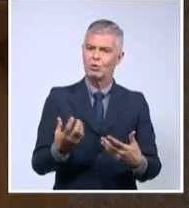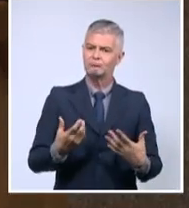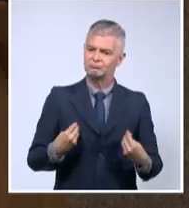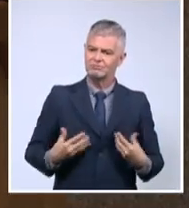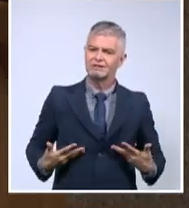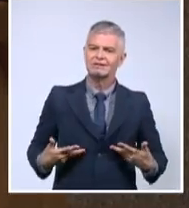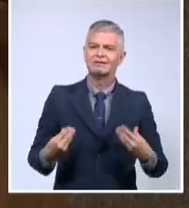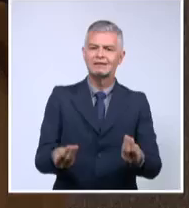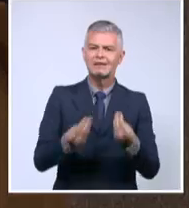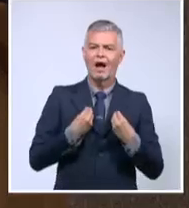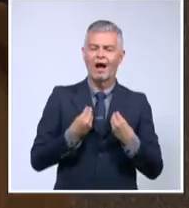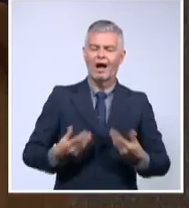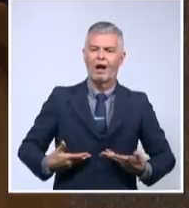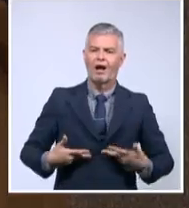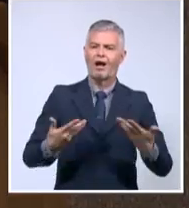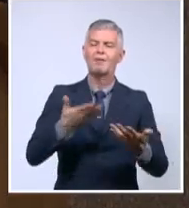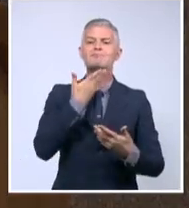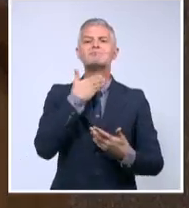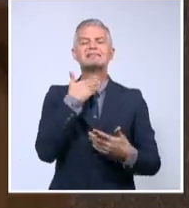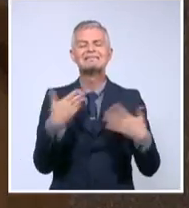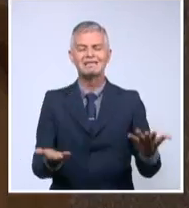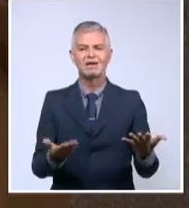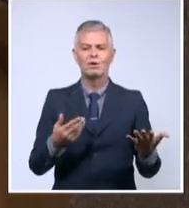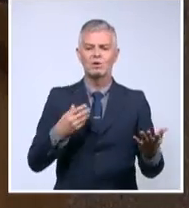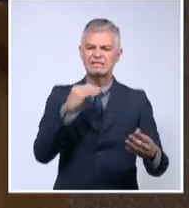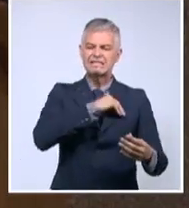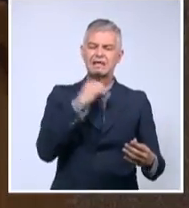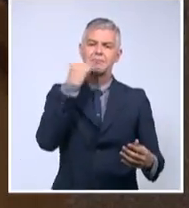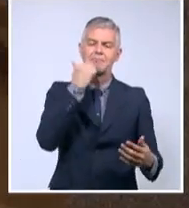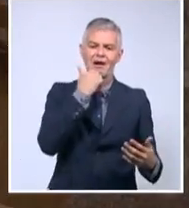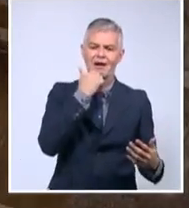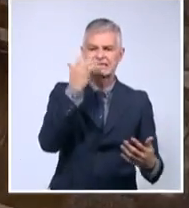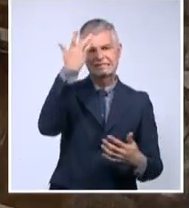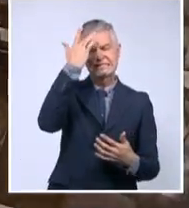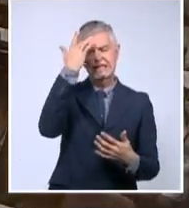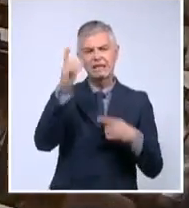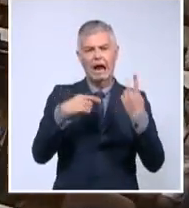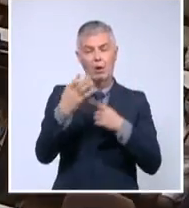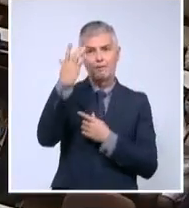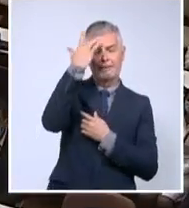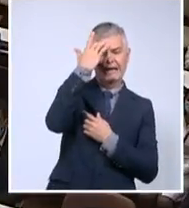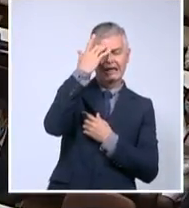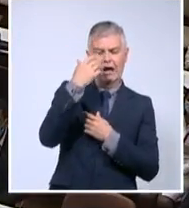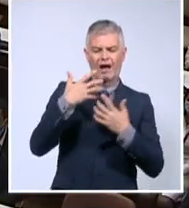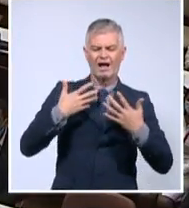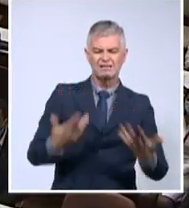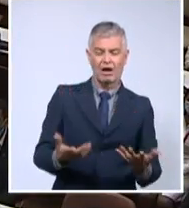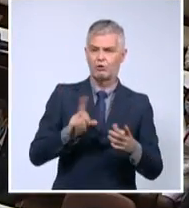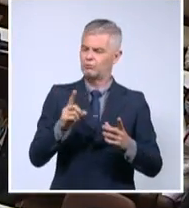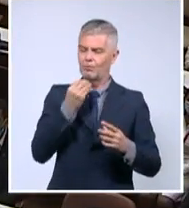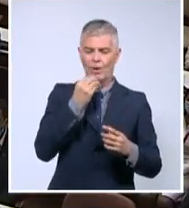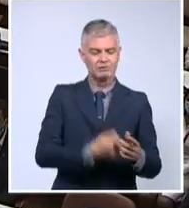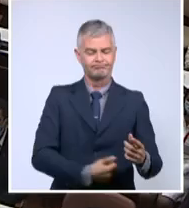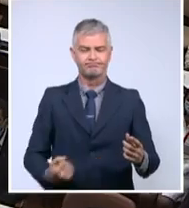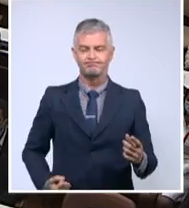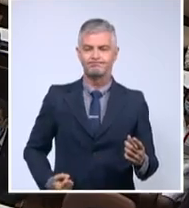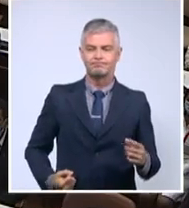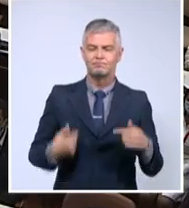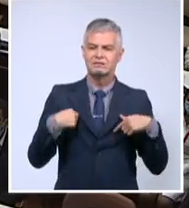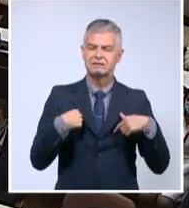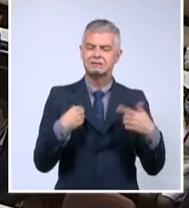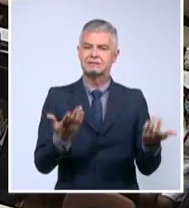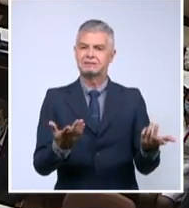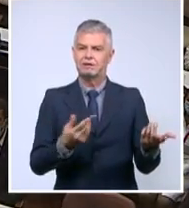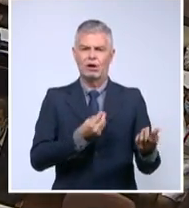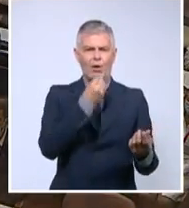a dar más, a hacer más, a sentir vergüenza cuando el cuerpo nos pide un descanso. Soportando carencias de